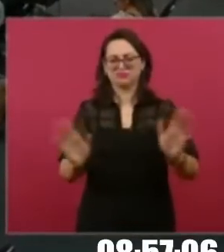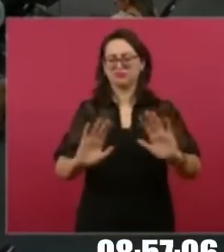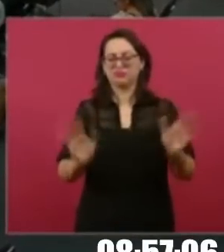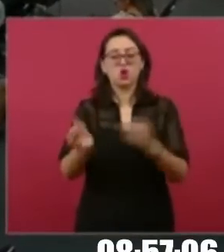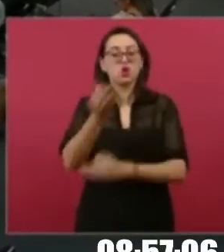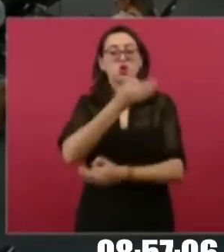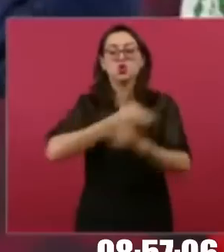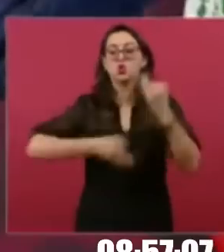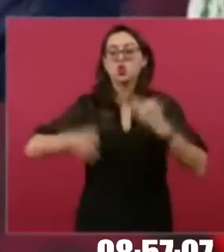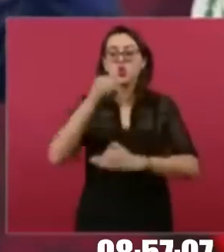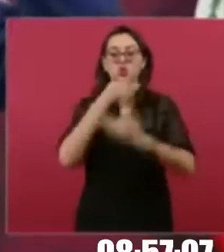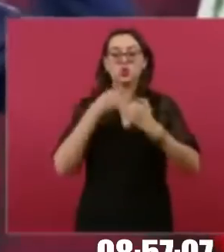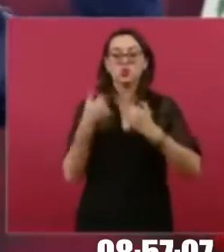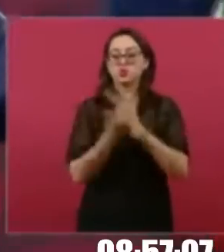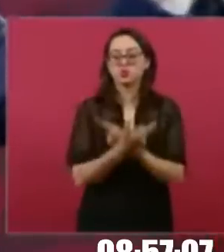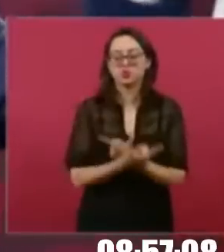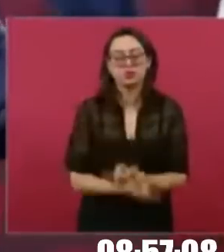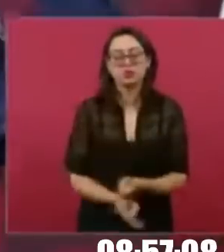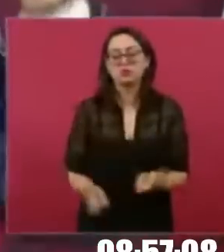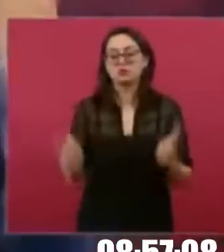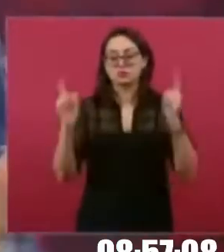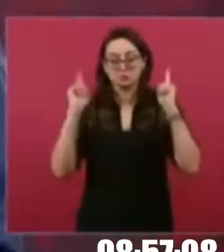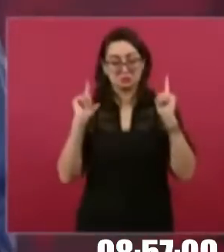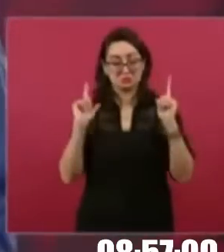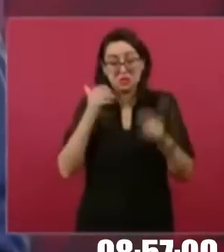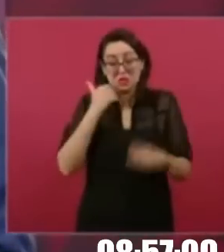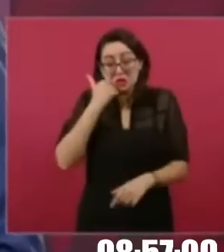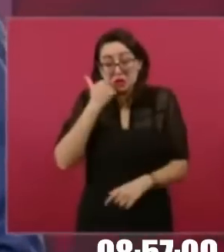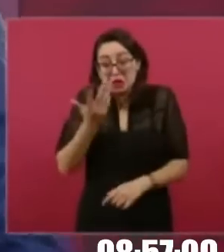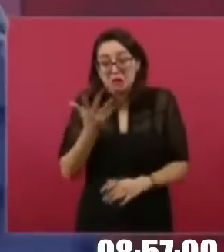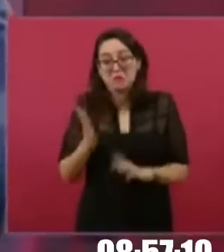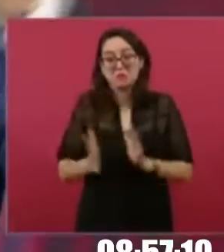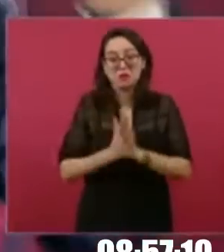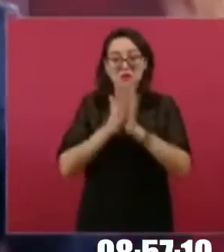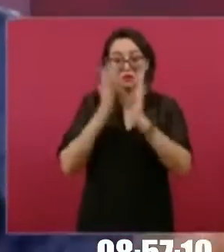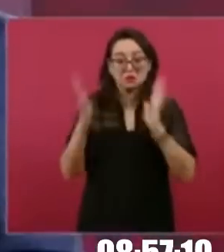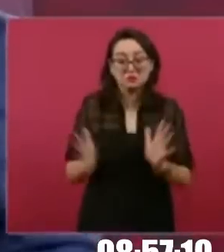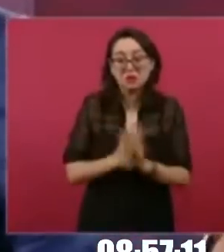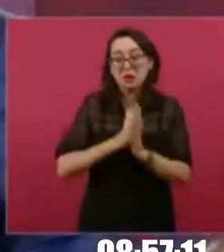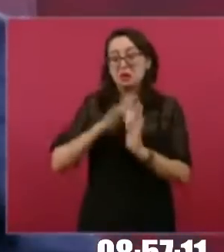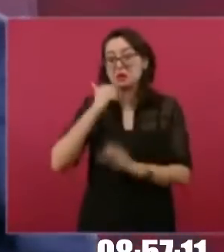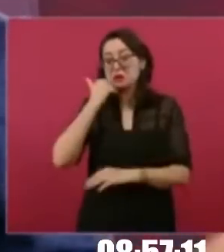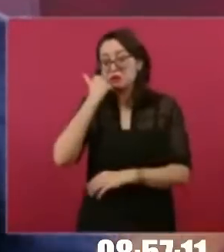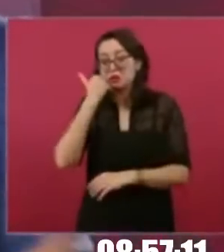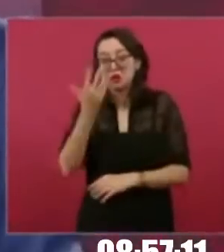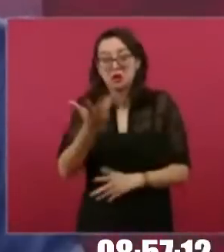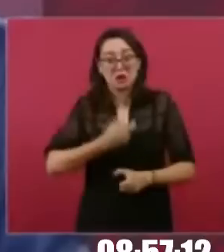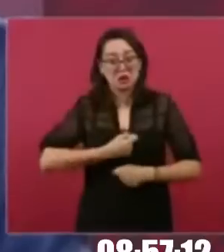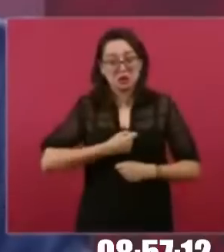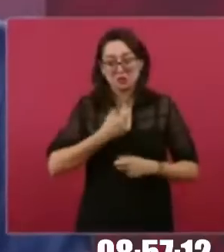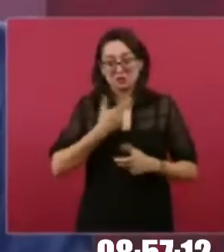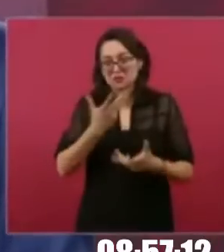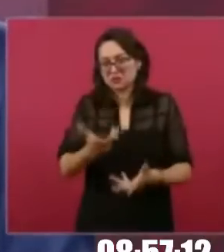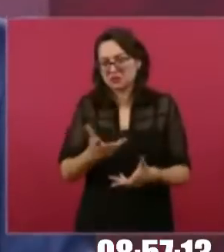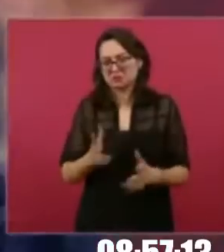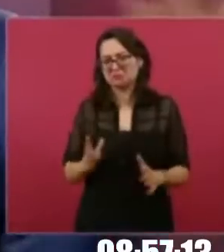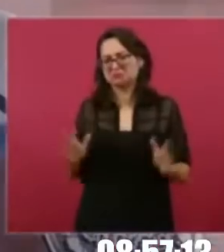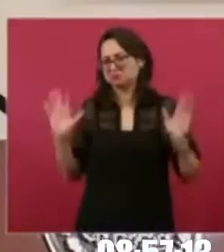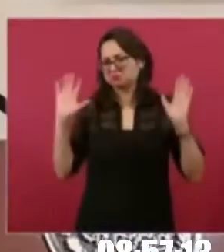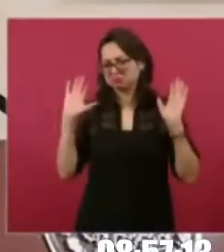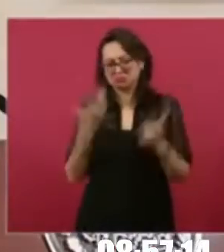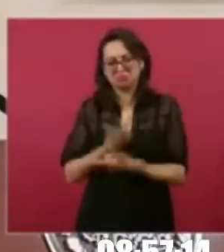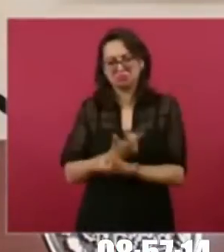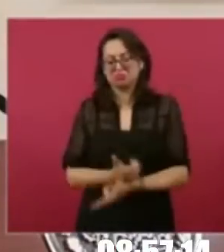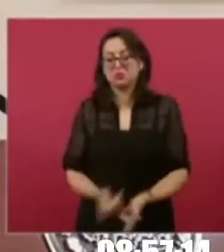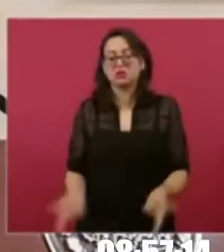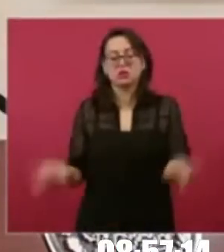este cada quien puede de expresar pero